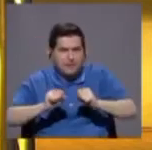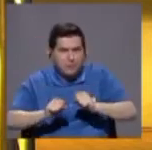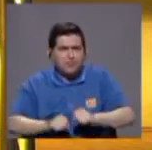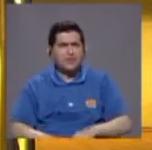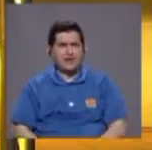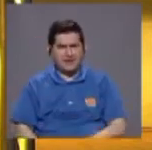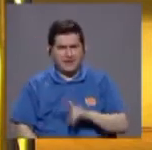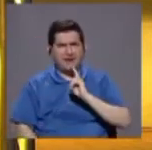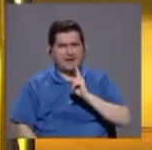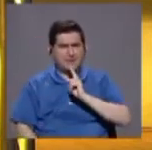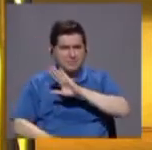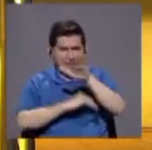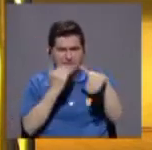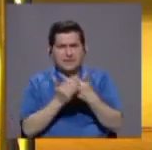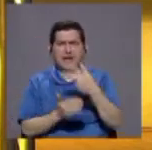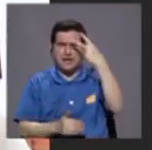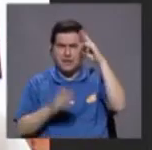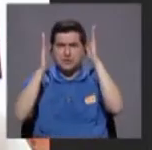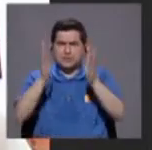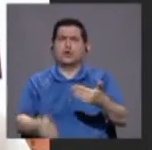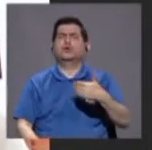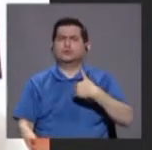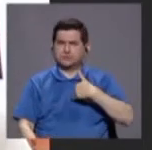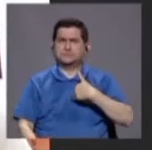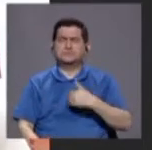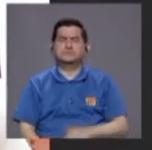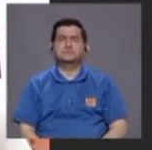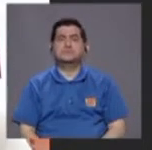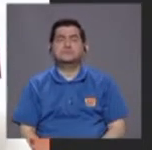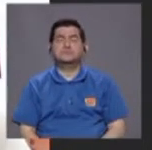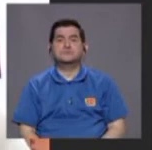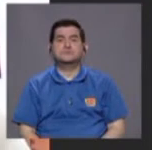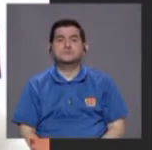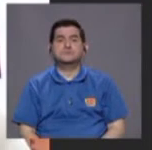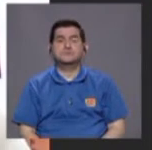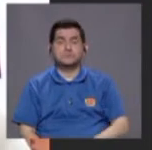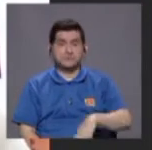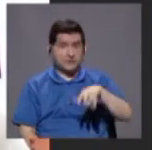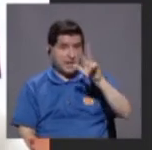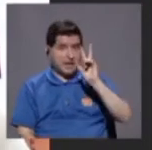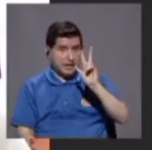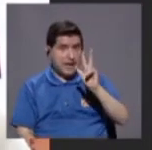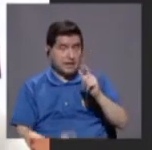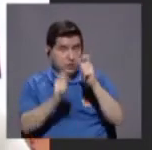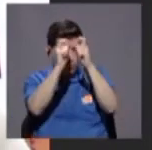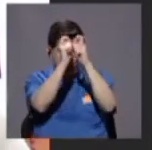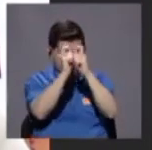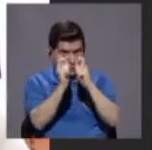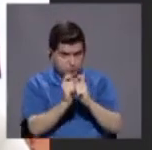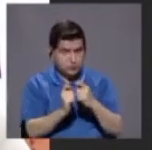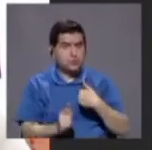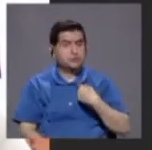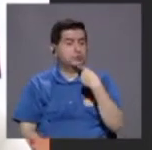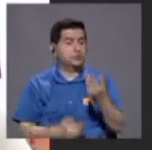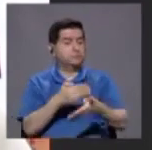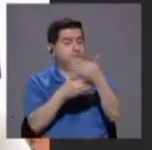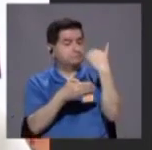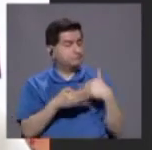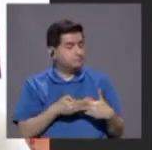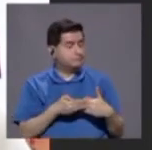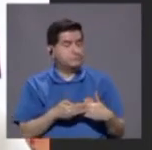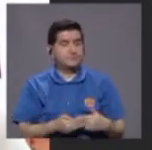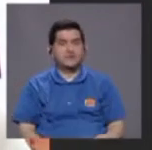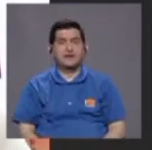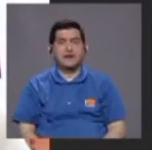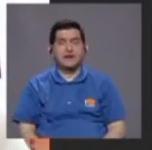tangible para todos los mexicanos. Y obviamente en los tres aspectos a los que me he referido, pues